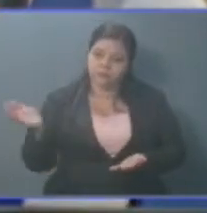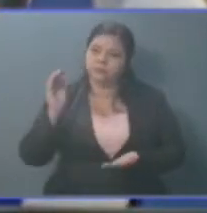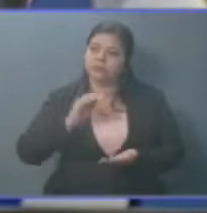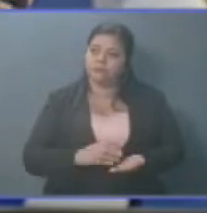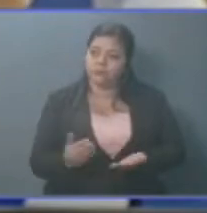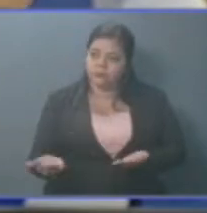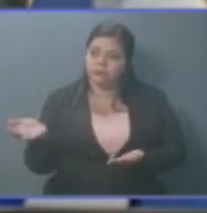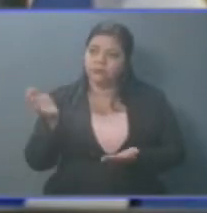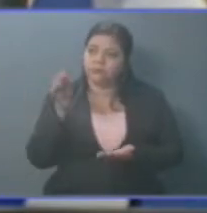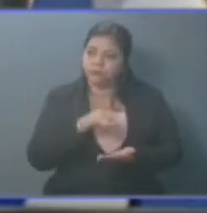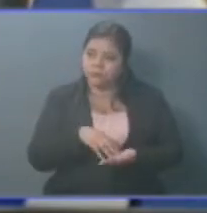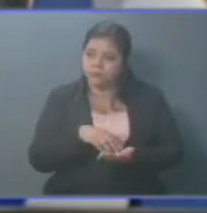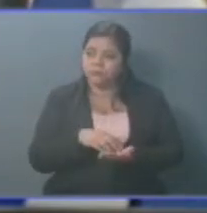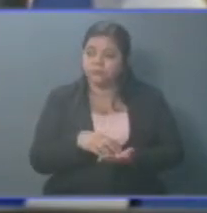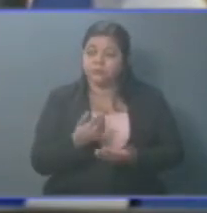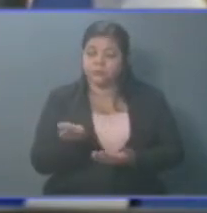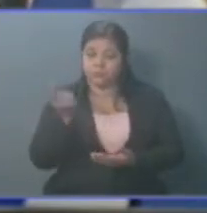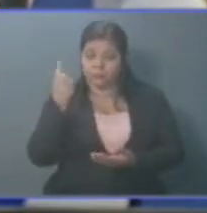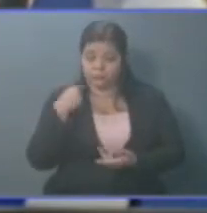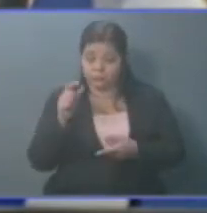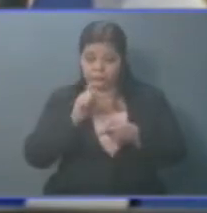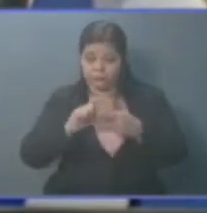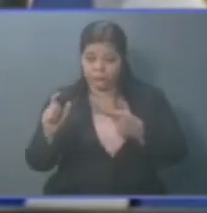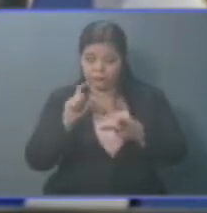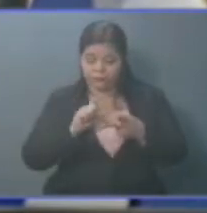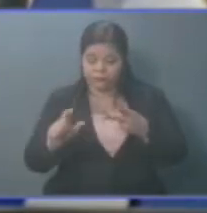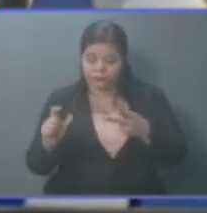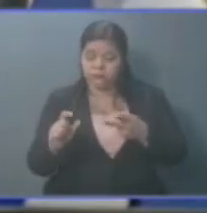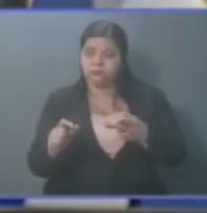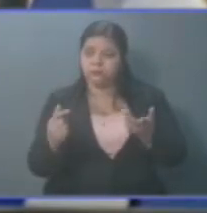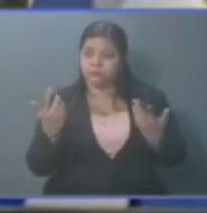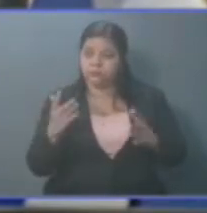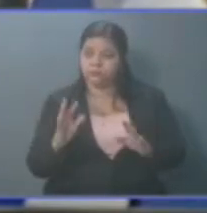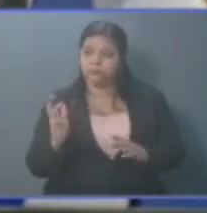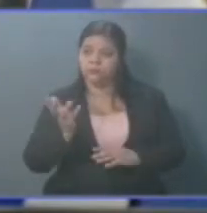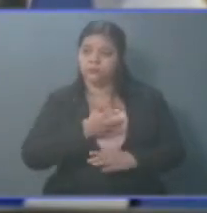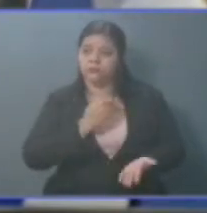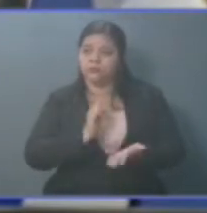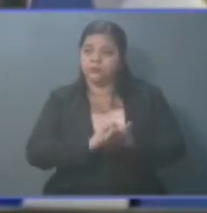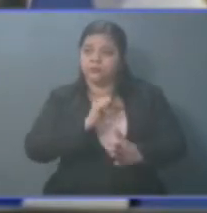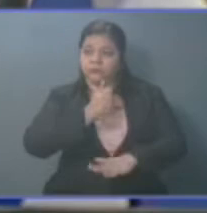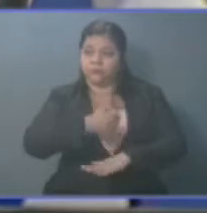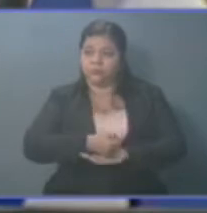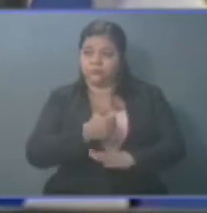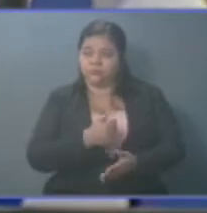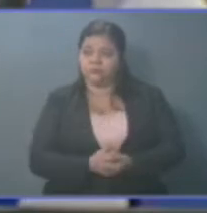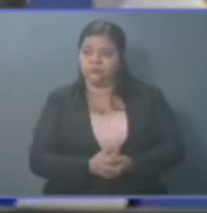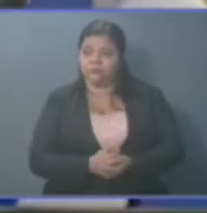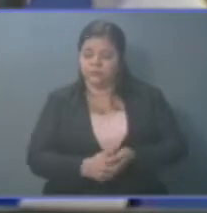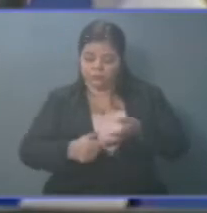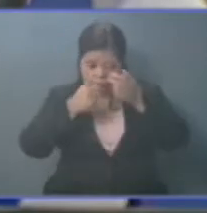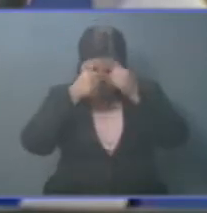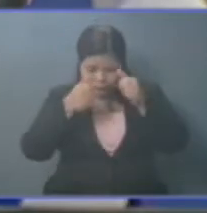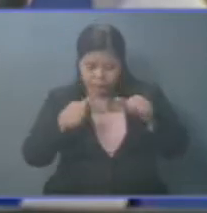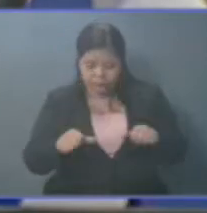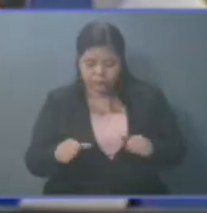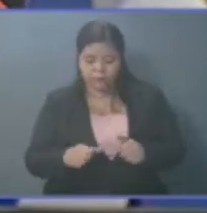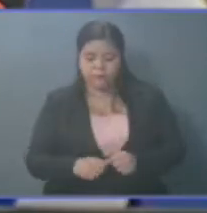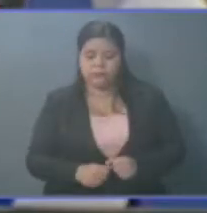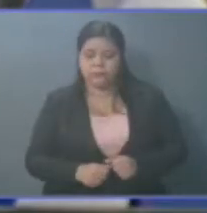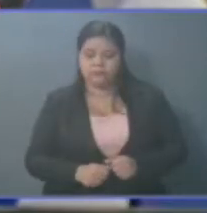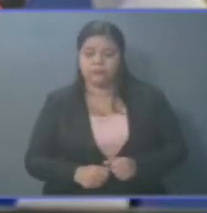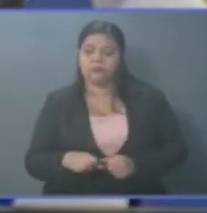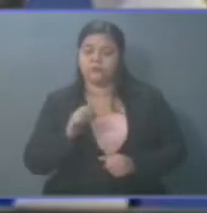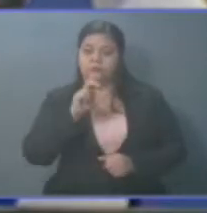Todavía hace un par de semanas cuando establecimos la aprobación de